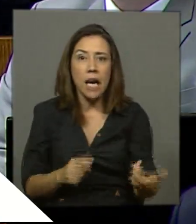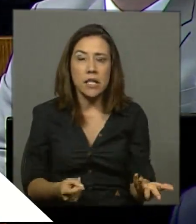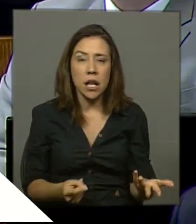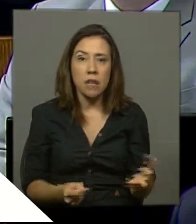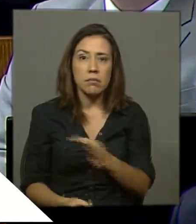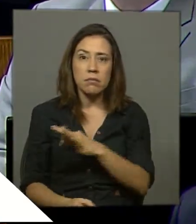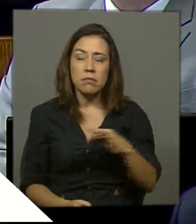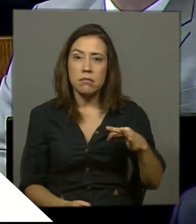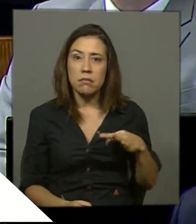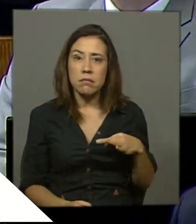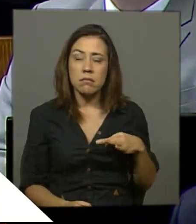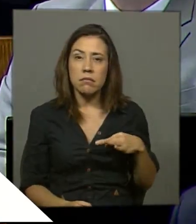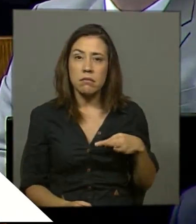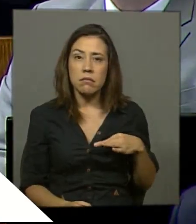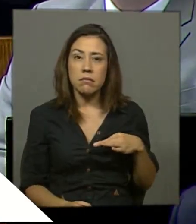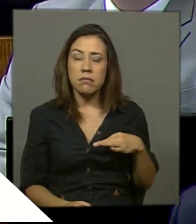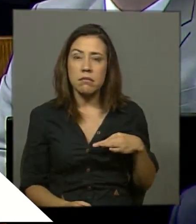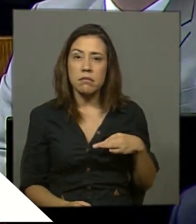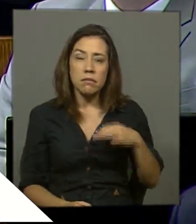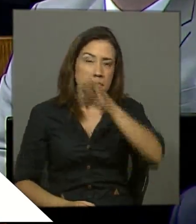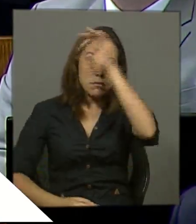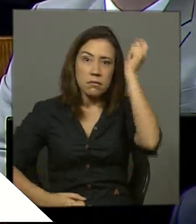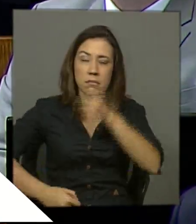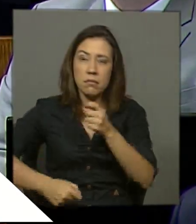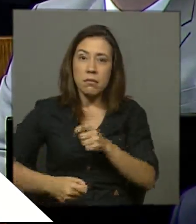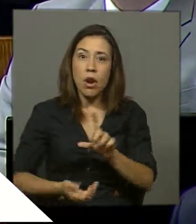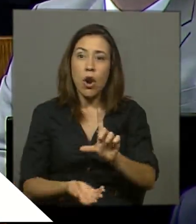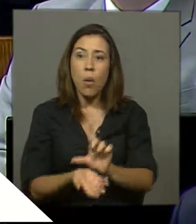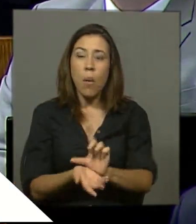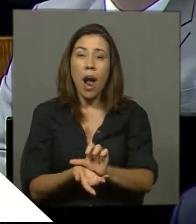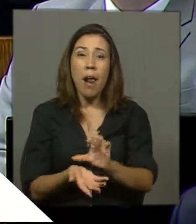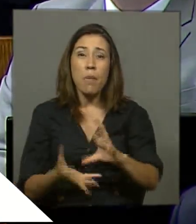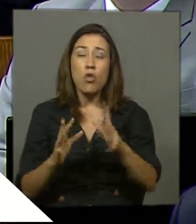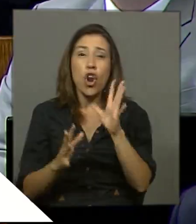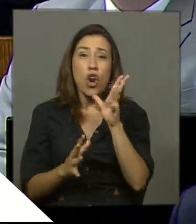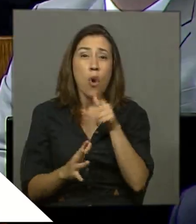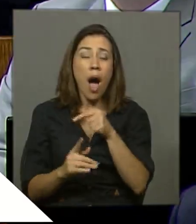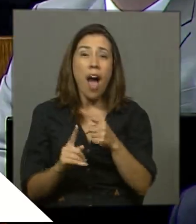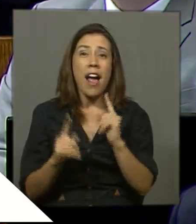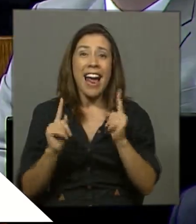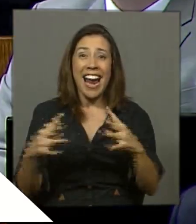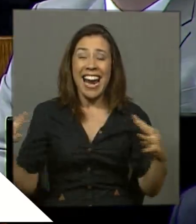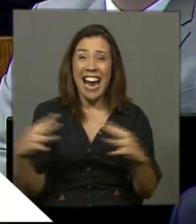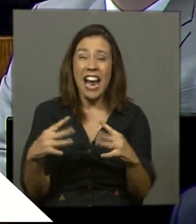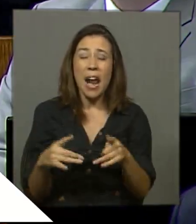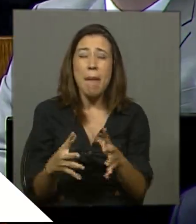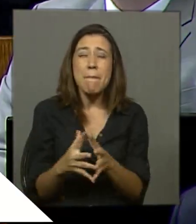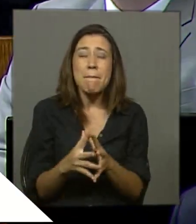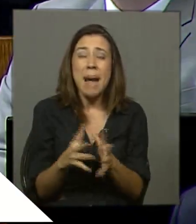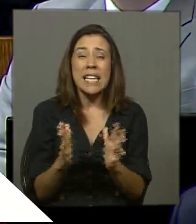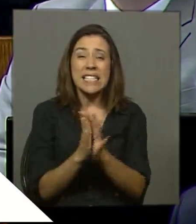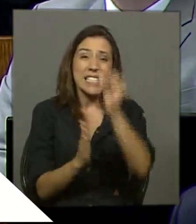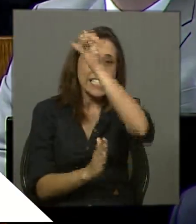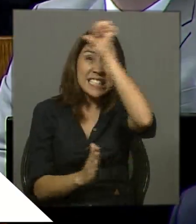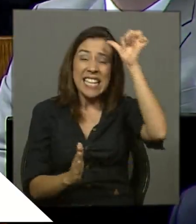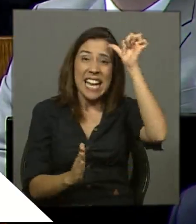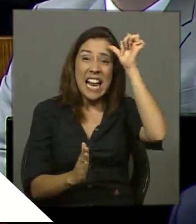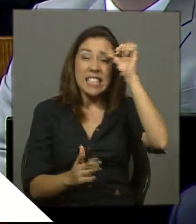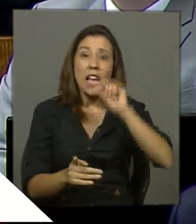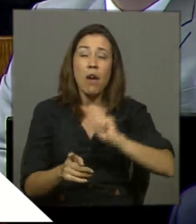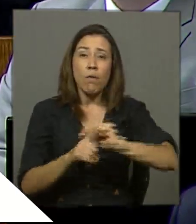en la araucanía es el lugar del mundo que no se encuentra en guerra donde más Iglesias se han